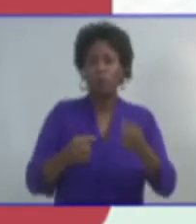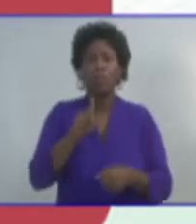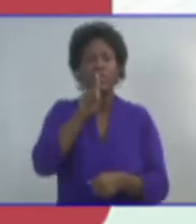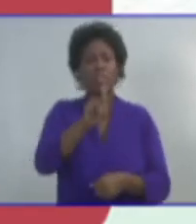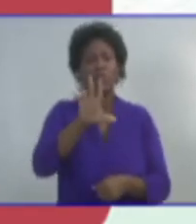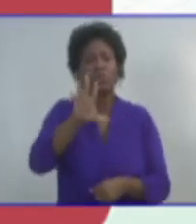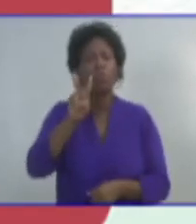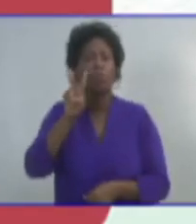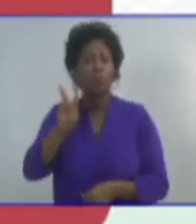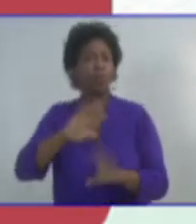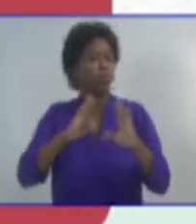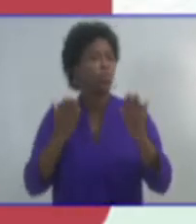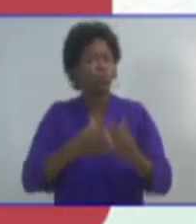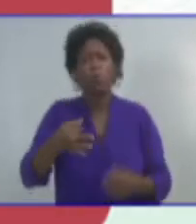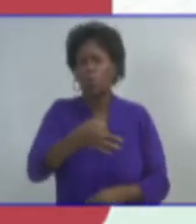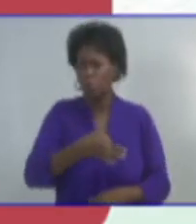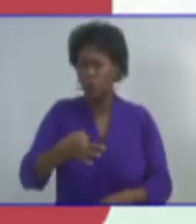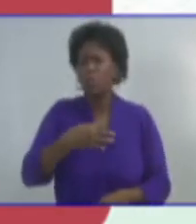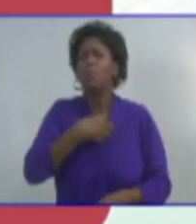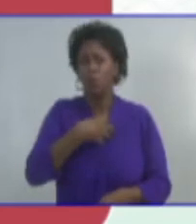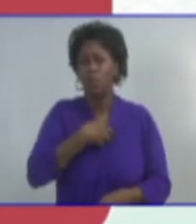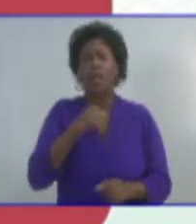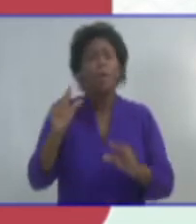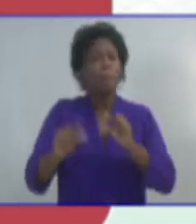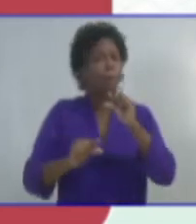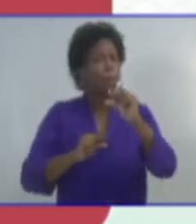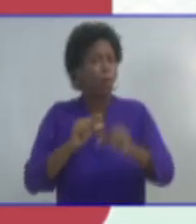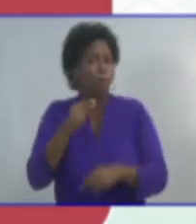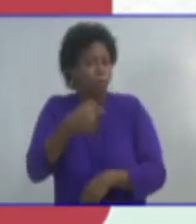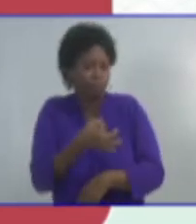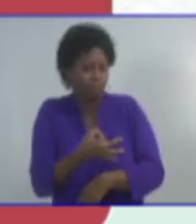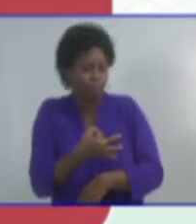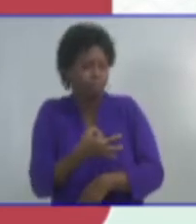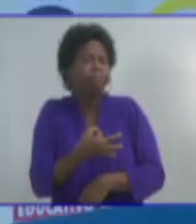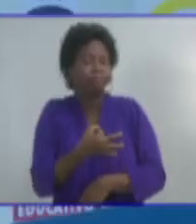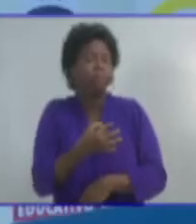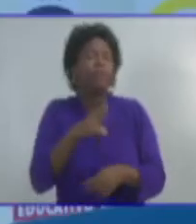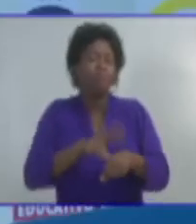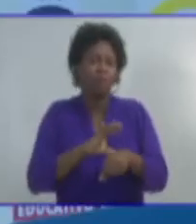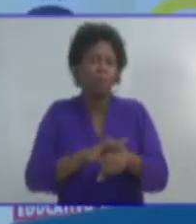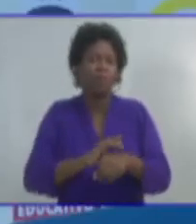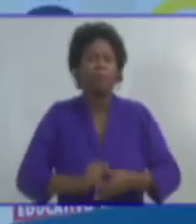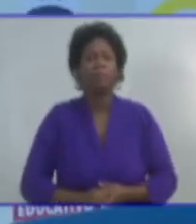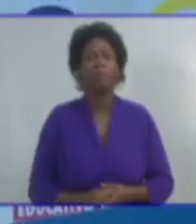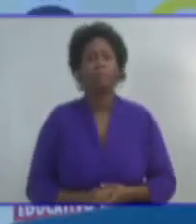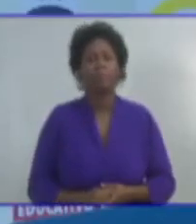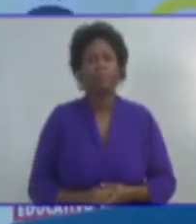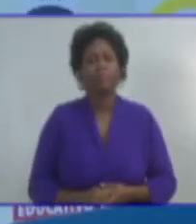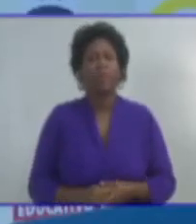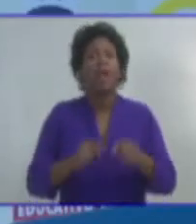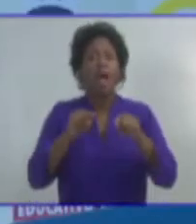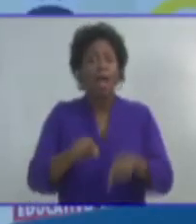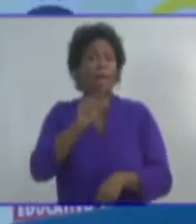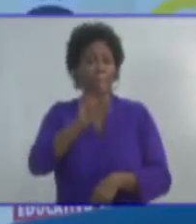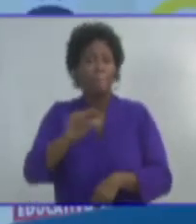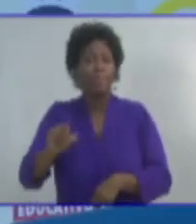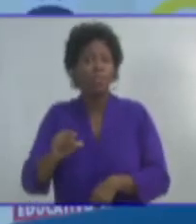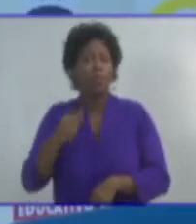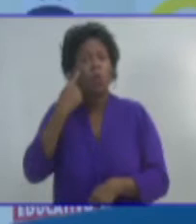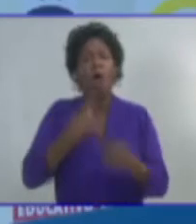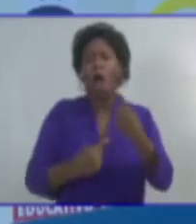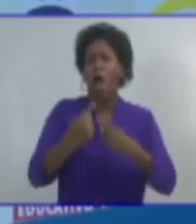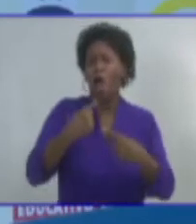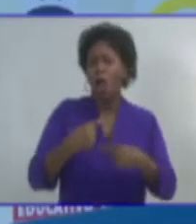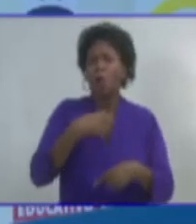controles de foco en todos los municipios. Tenemos focos activos de esta enfermedad. Y en cuanto a los eventos, nos mantenemos con los 9 eventos que se han